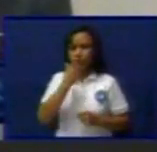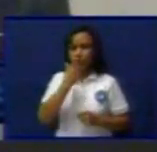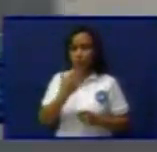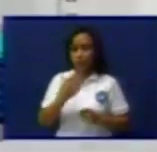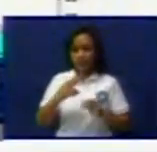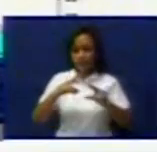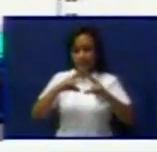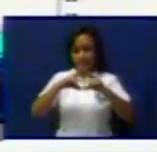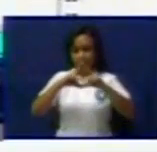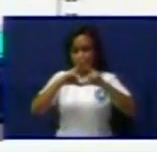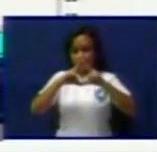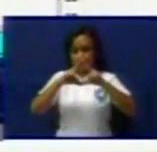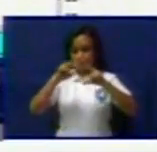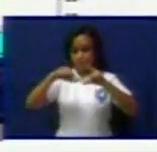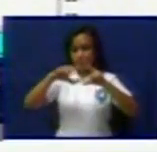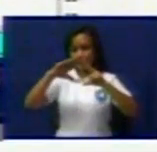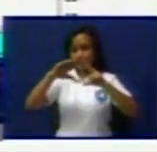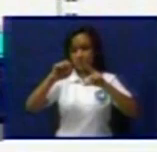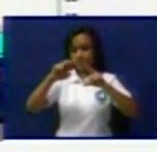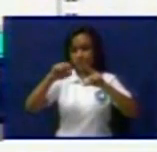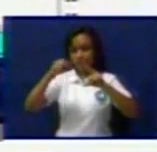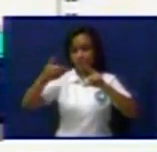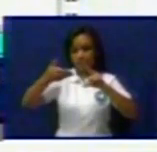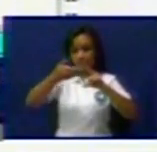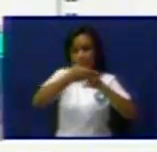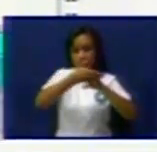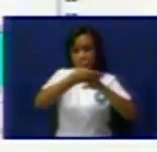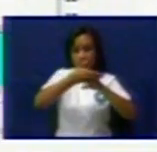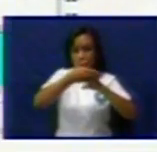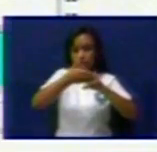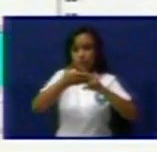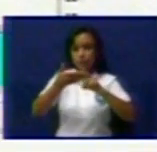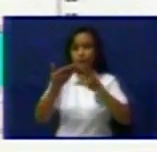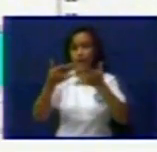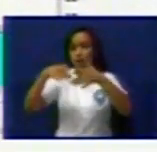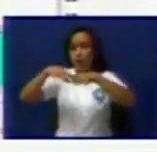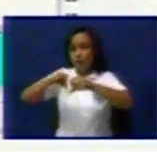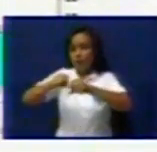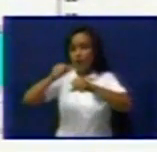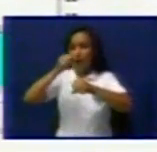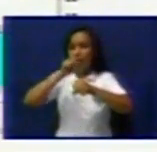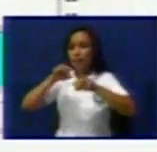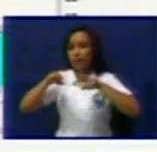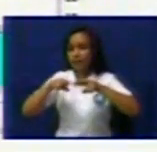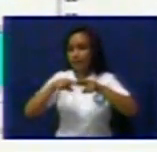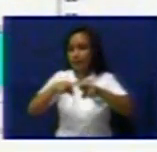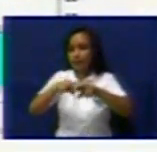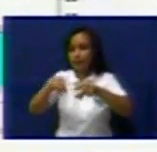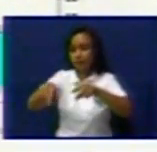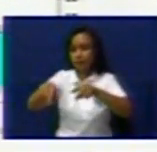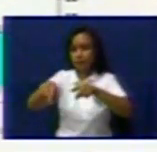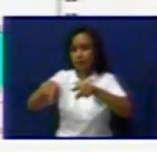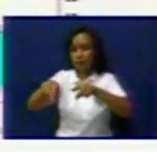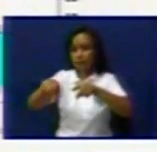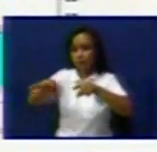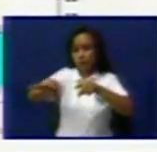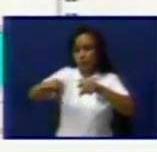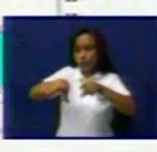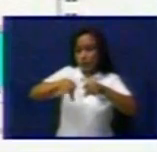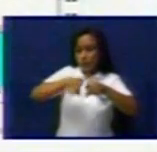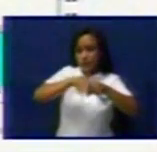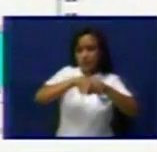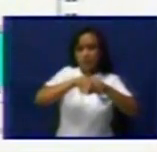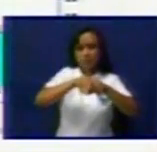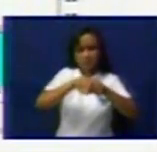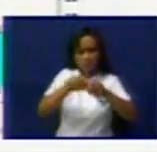Porque el canal aprovechará principalmente el agua captada de la cuenca del río Punta Corta y la oferta de la